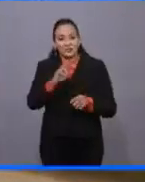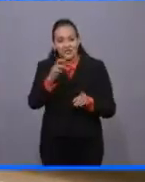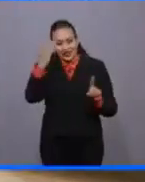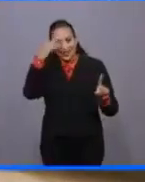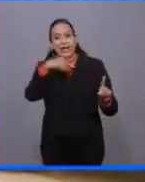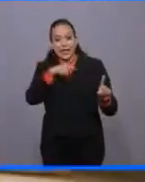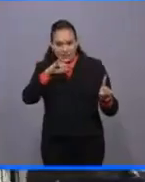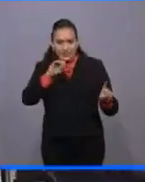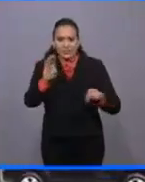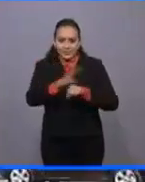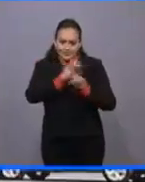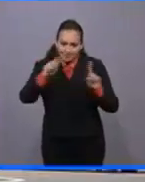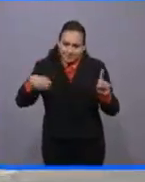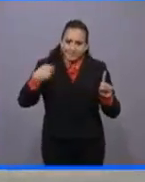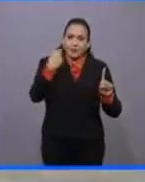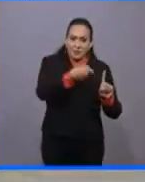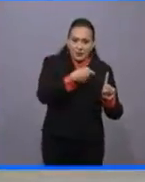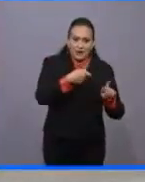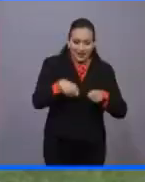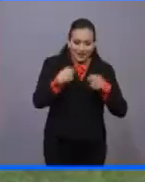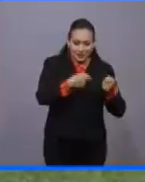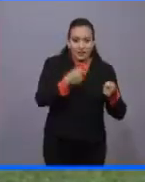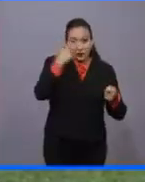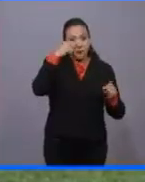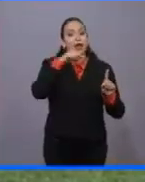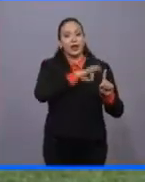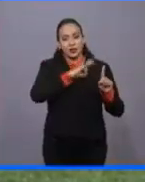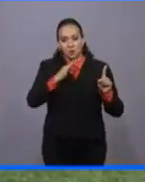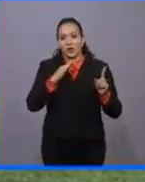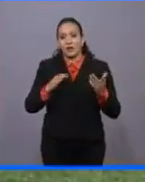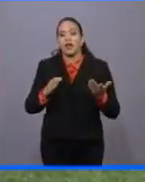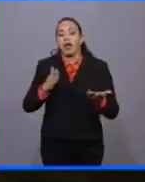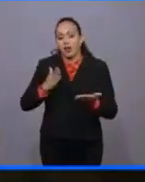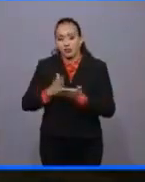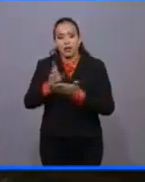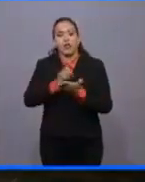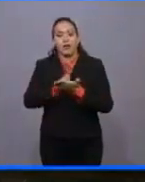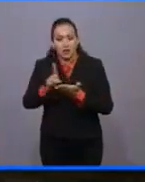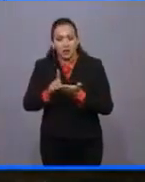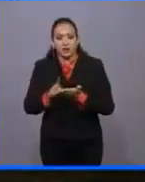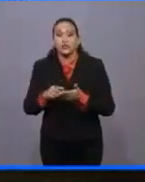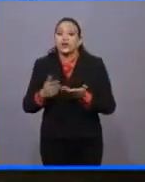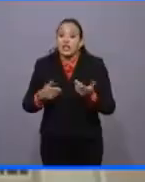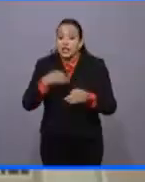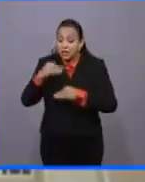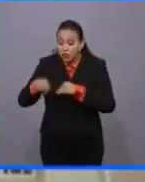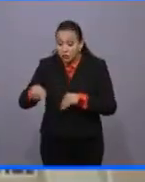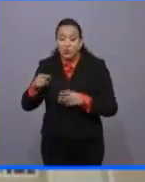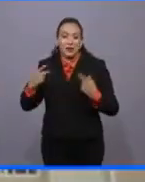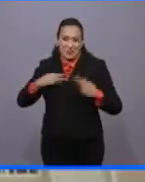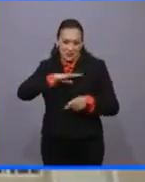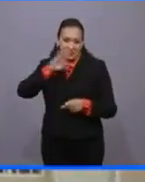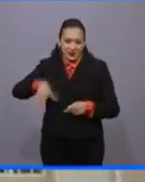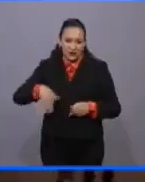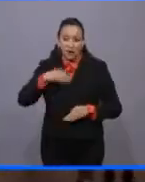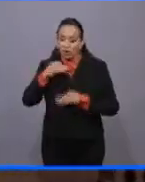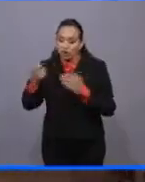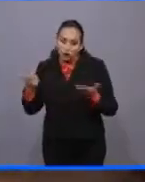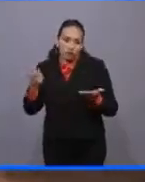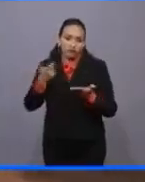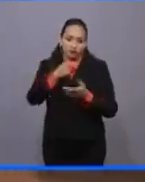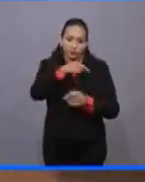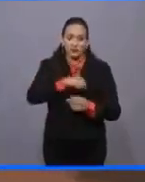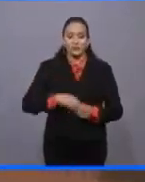como beneficiario como se pretende adquirir legitimación para solicitar las prestaciones reclamadas al